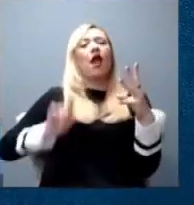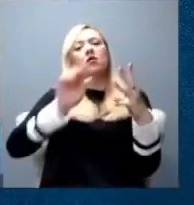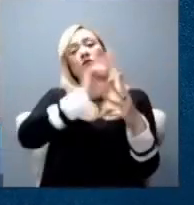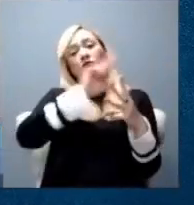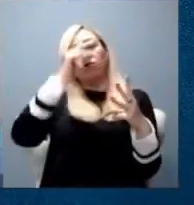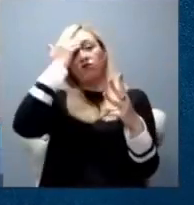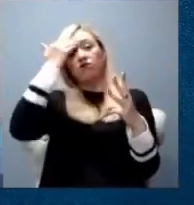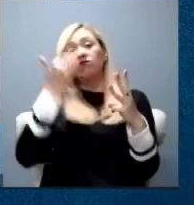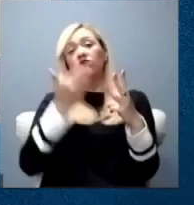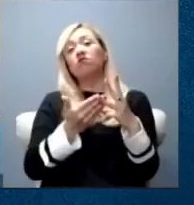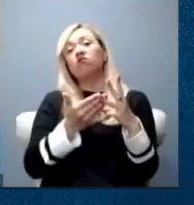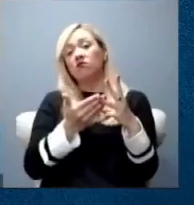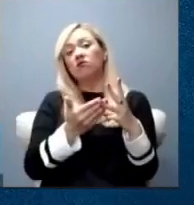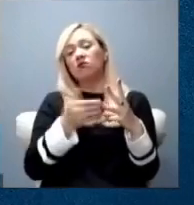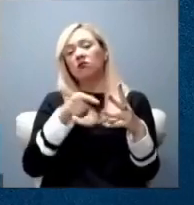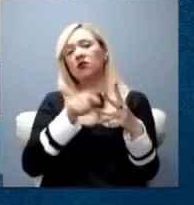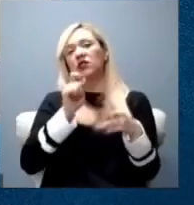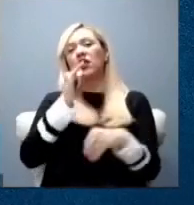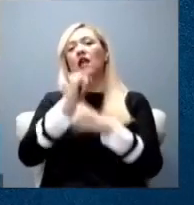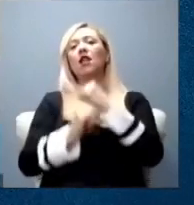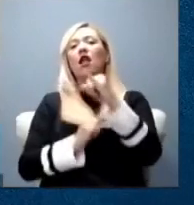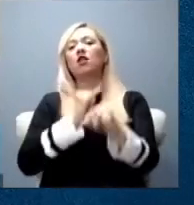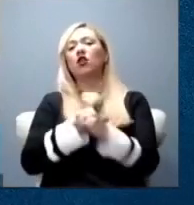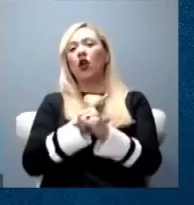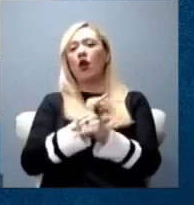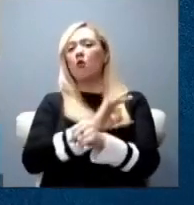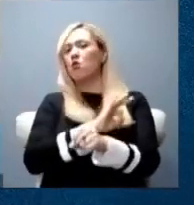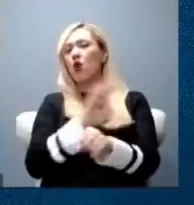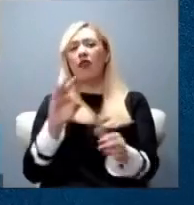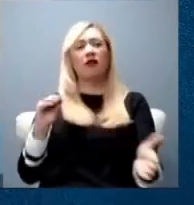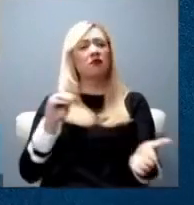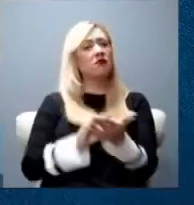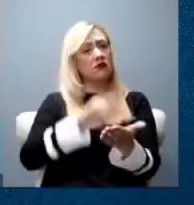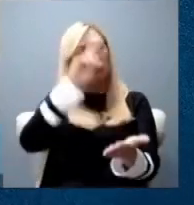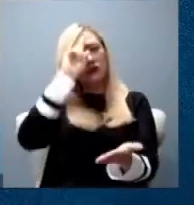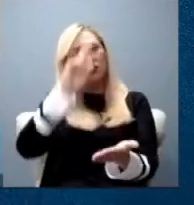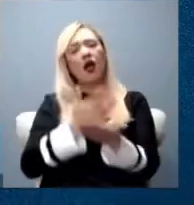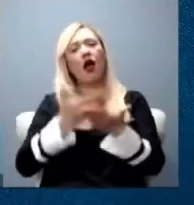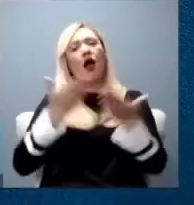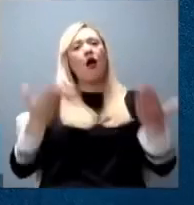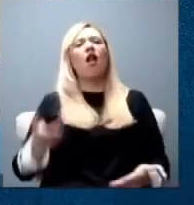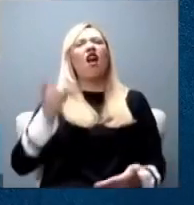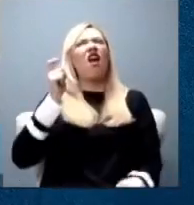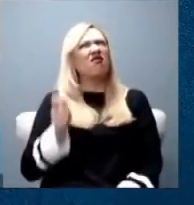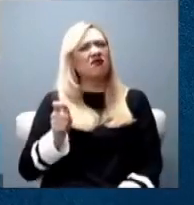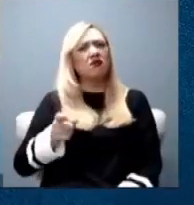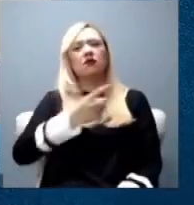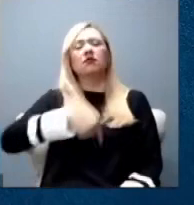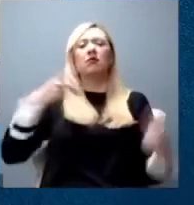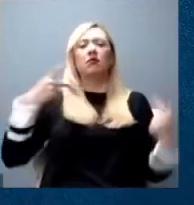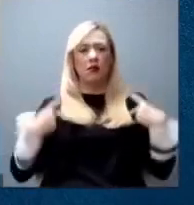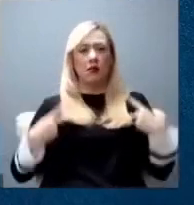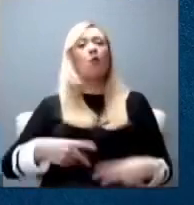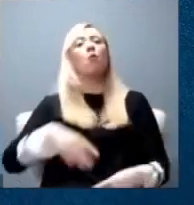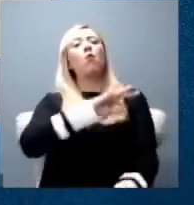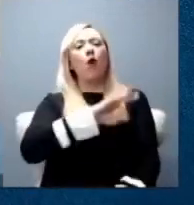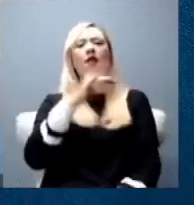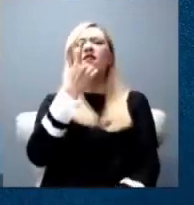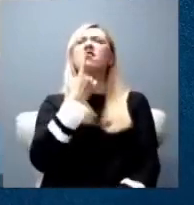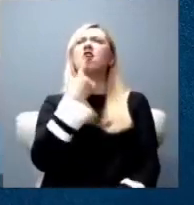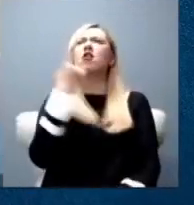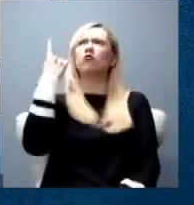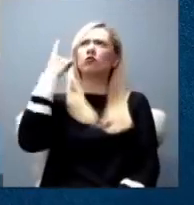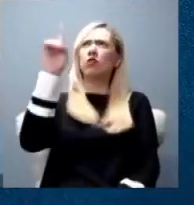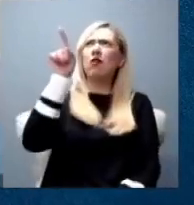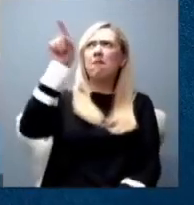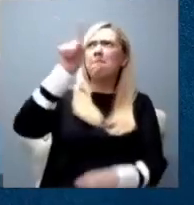de subjetividad internacional. ¿Qué significa esto? Que las personas ahora tenemos legitimación activa, es decir, que podemos denunciar a un Estado por